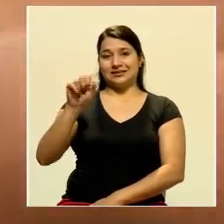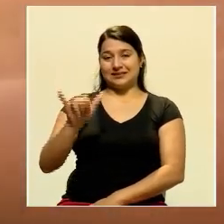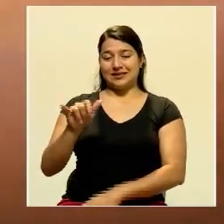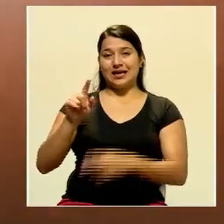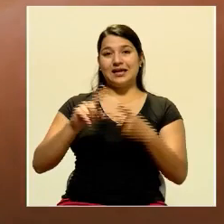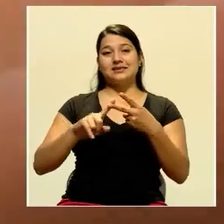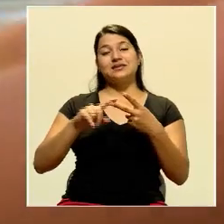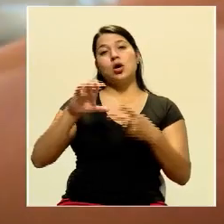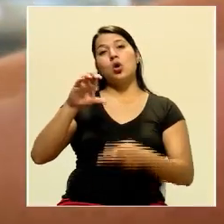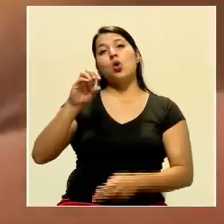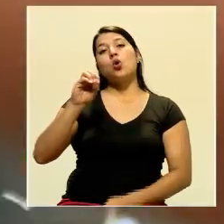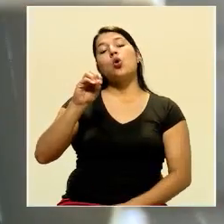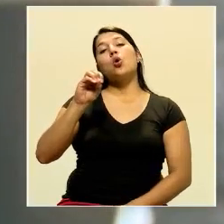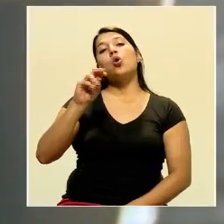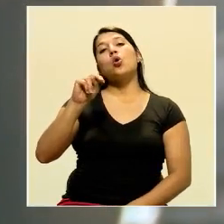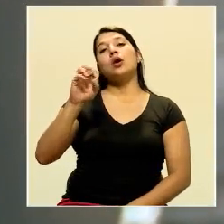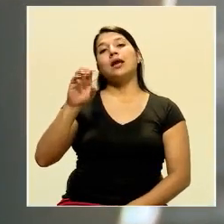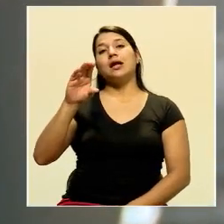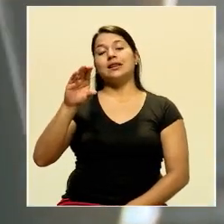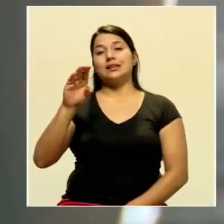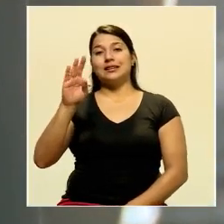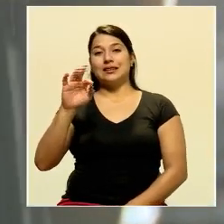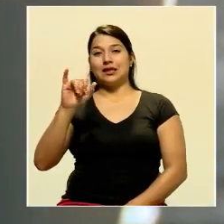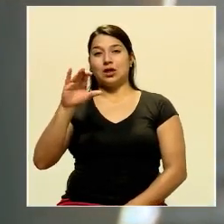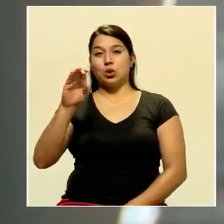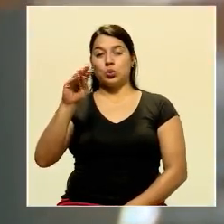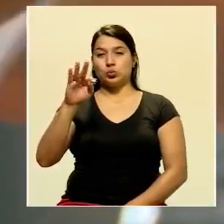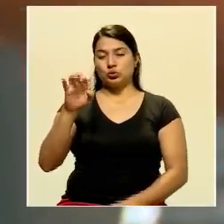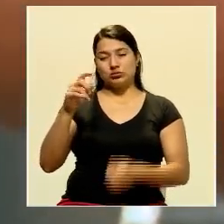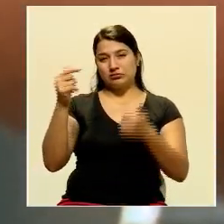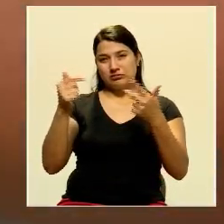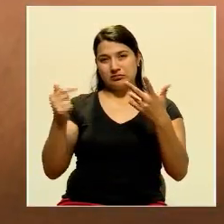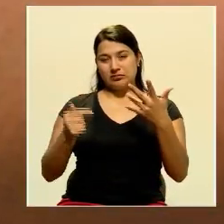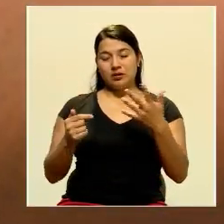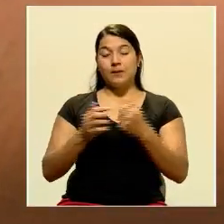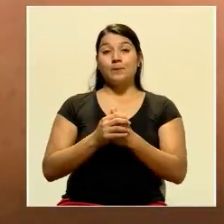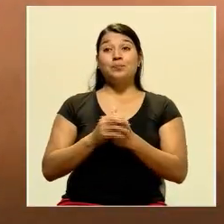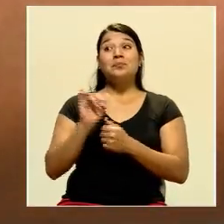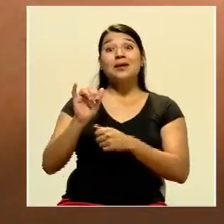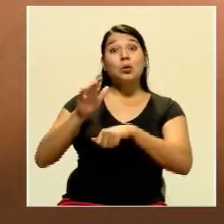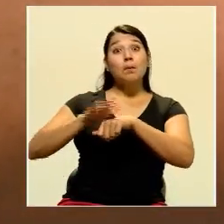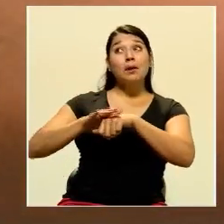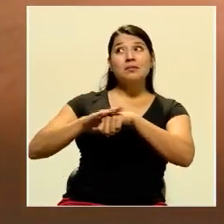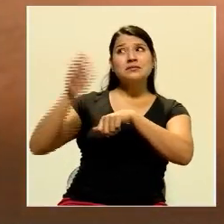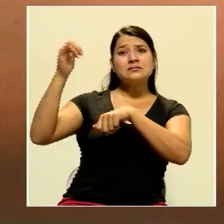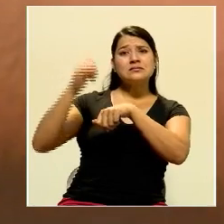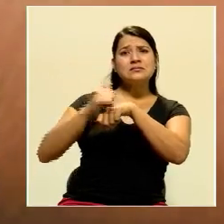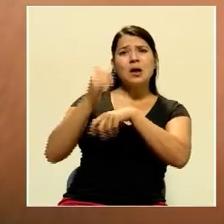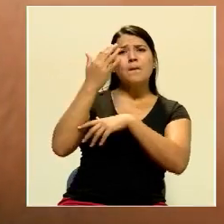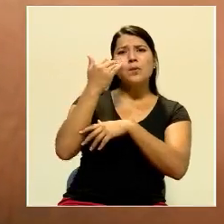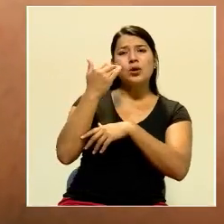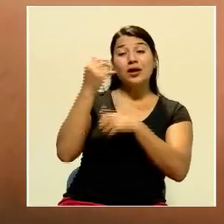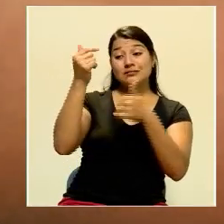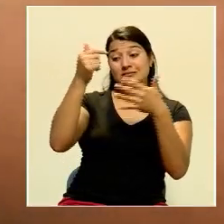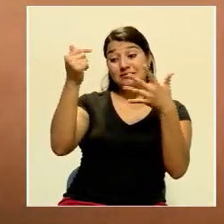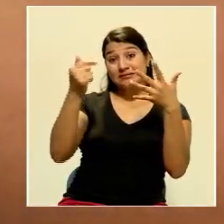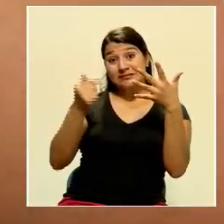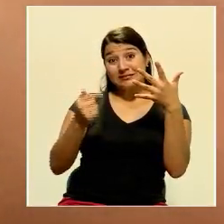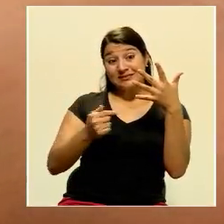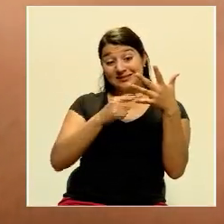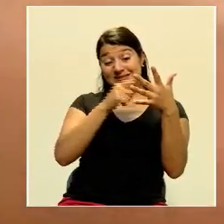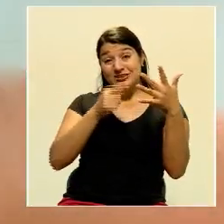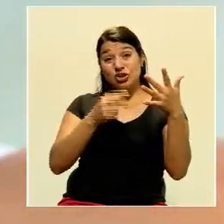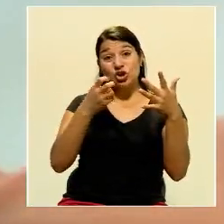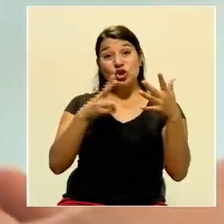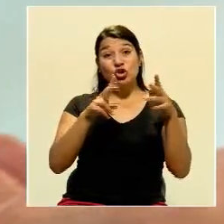Vermont y Connecticut. Segura indicó que esta apertura es posible debido a que todos estos destinos